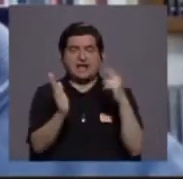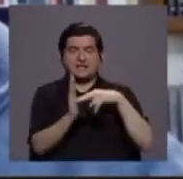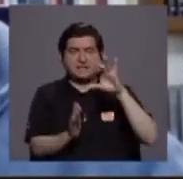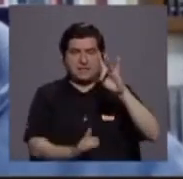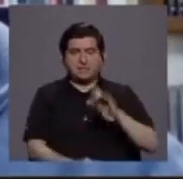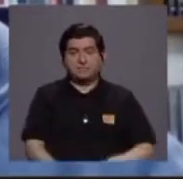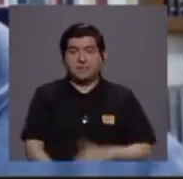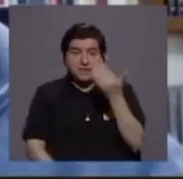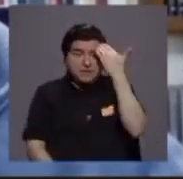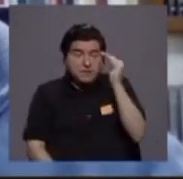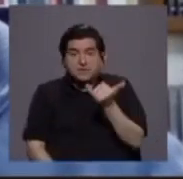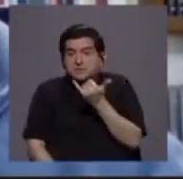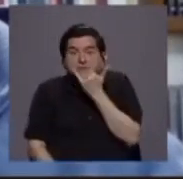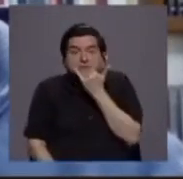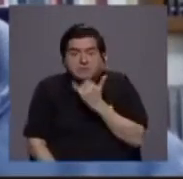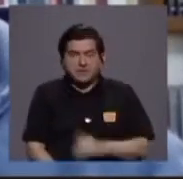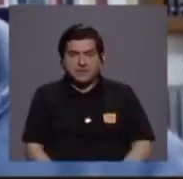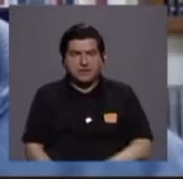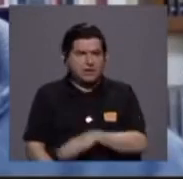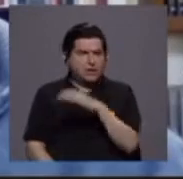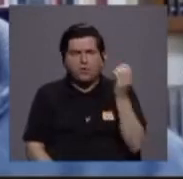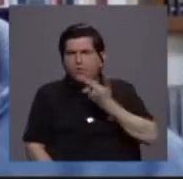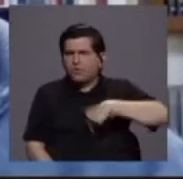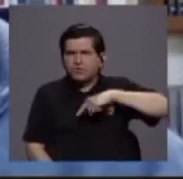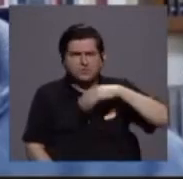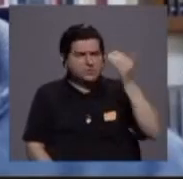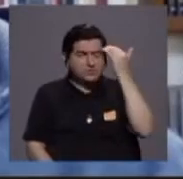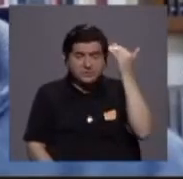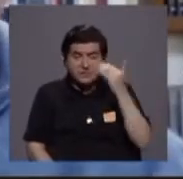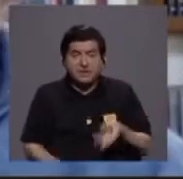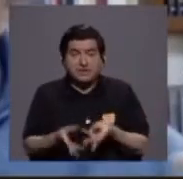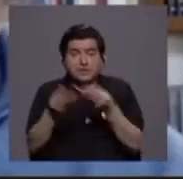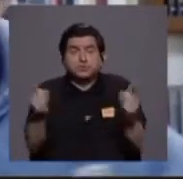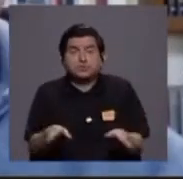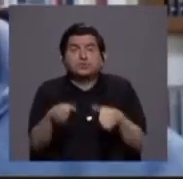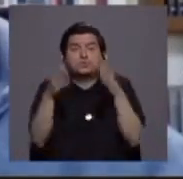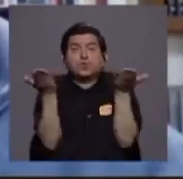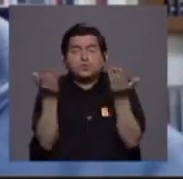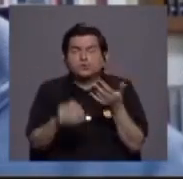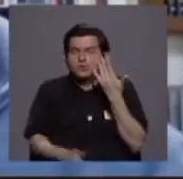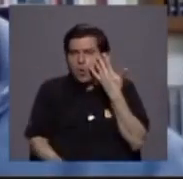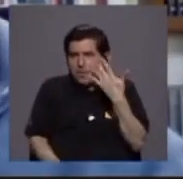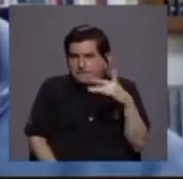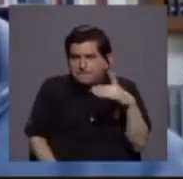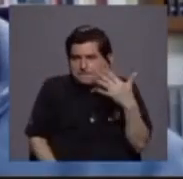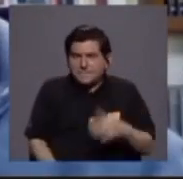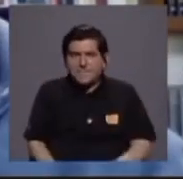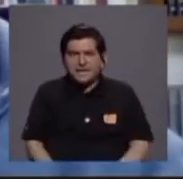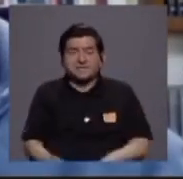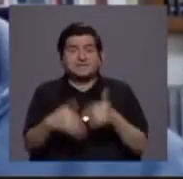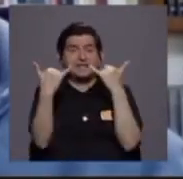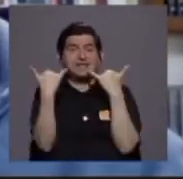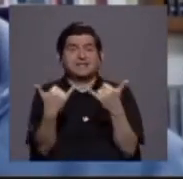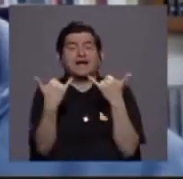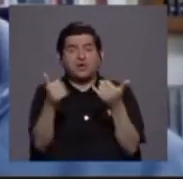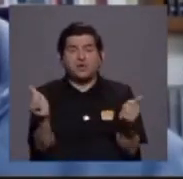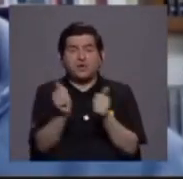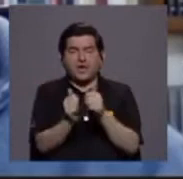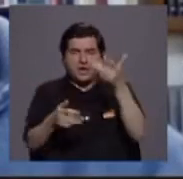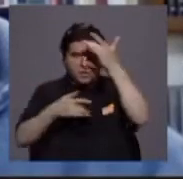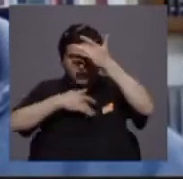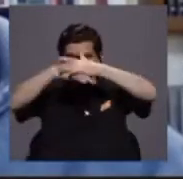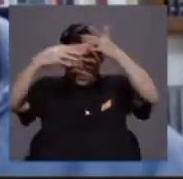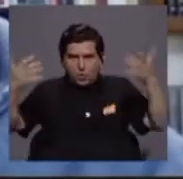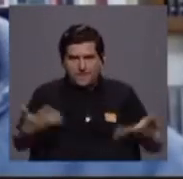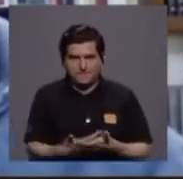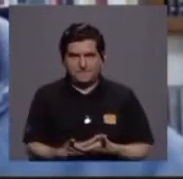no sabíamos qué pasó ni sabíamos cómo salir de ella. Algo similar también sucede actualmente con la pandemia.